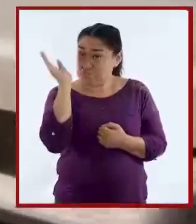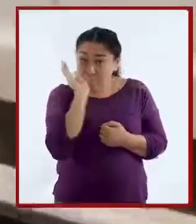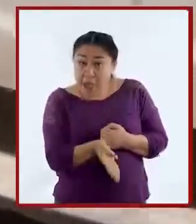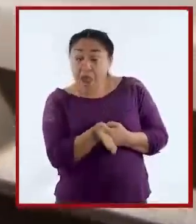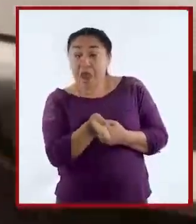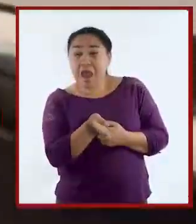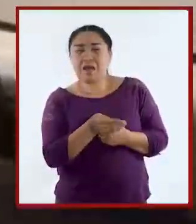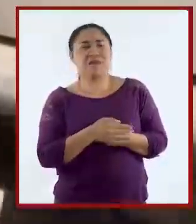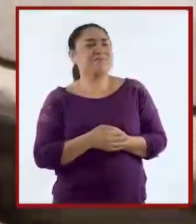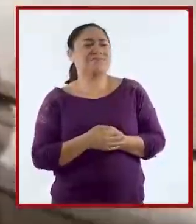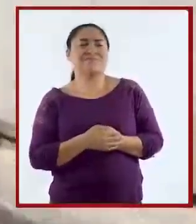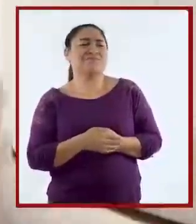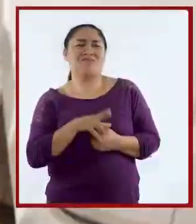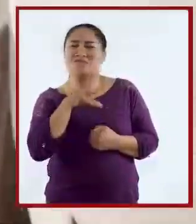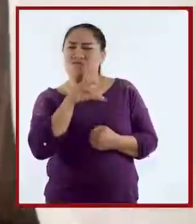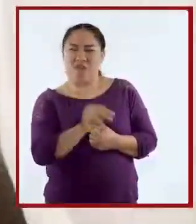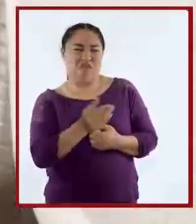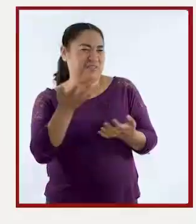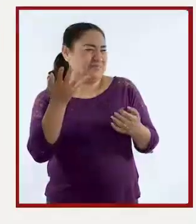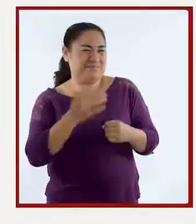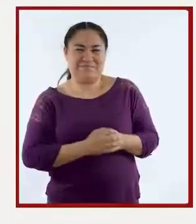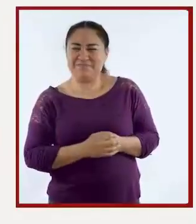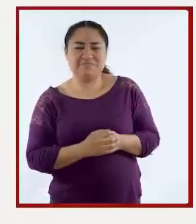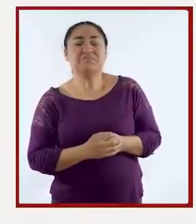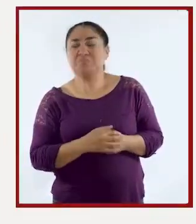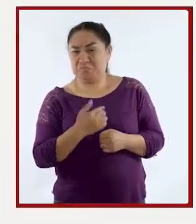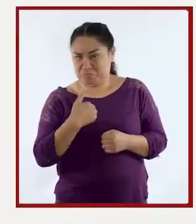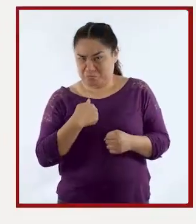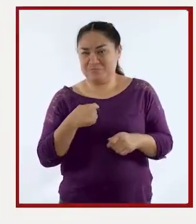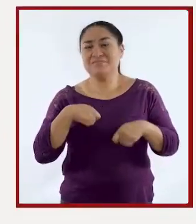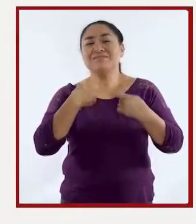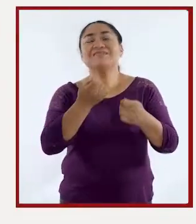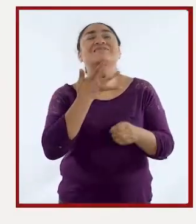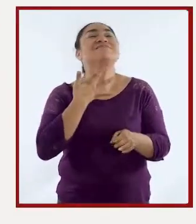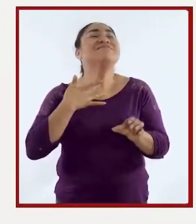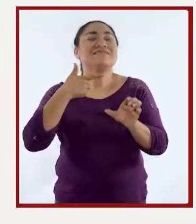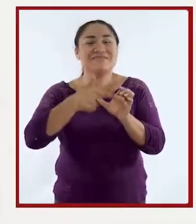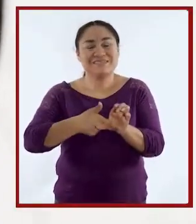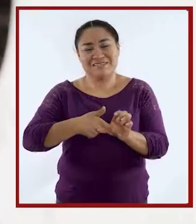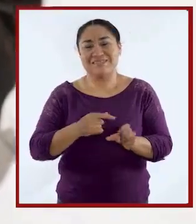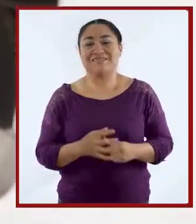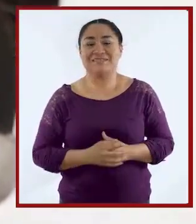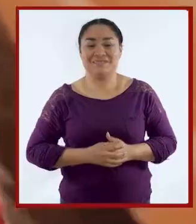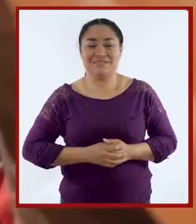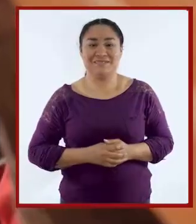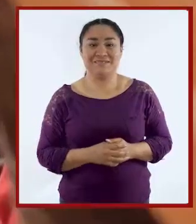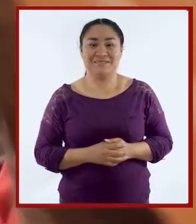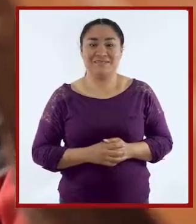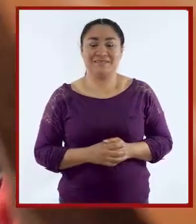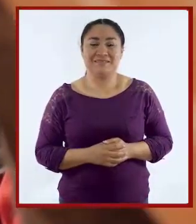vas a pegar? No, dijo, desgraciado, dijo, te voy a pasar gasolina.